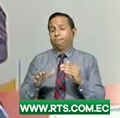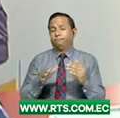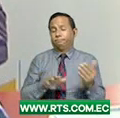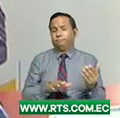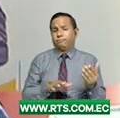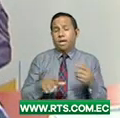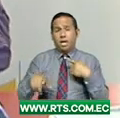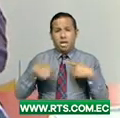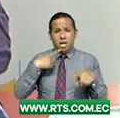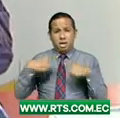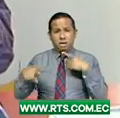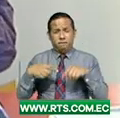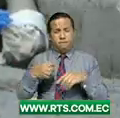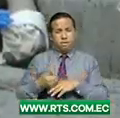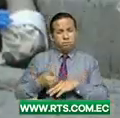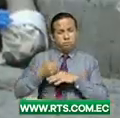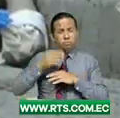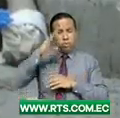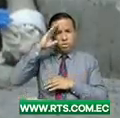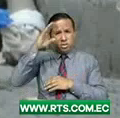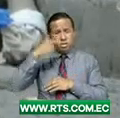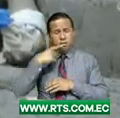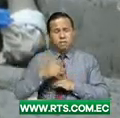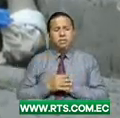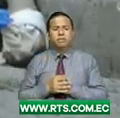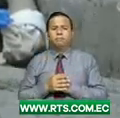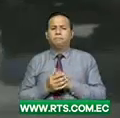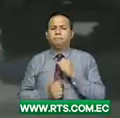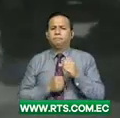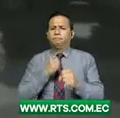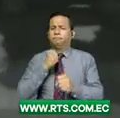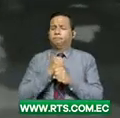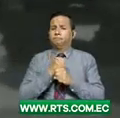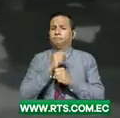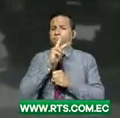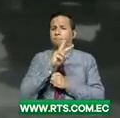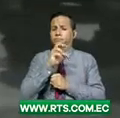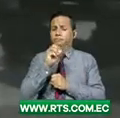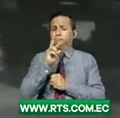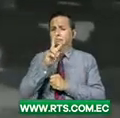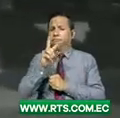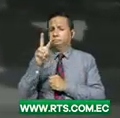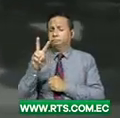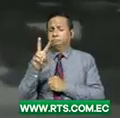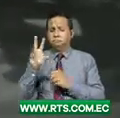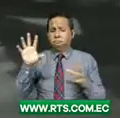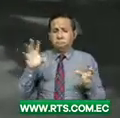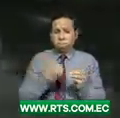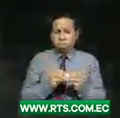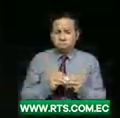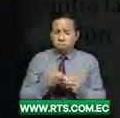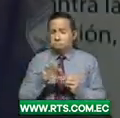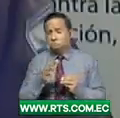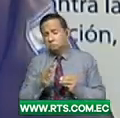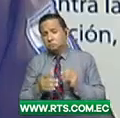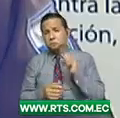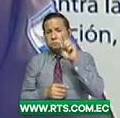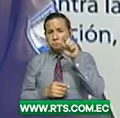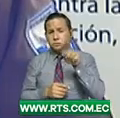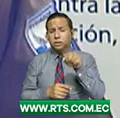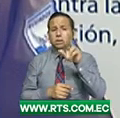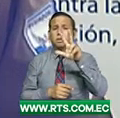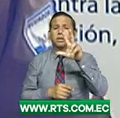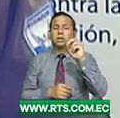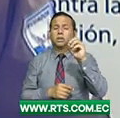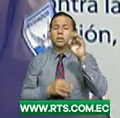8, coronel Henry Herrera, considera que el 2022 cerrará con un mínimo de 1.300 casos. Los últimos meses